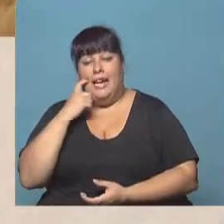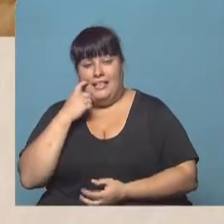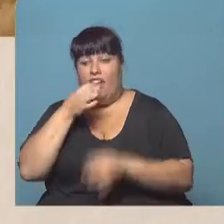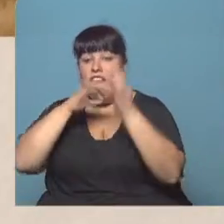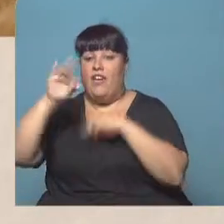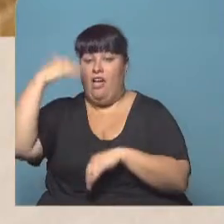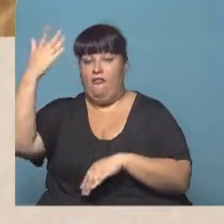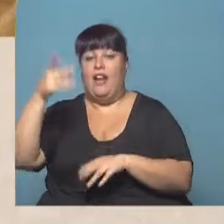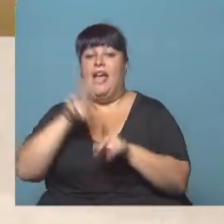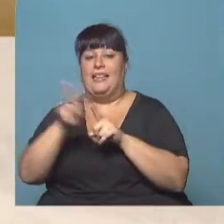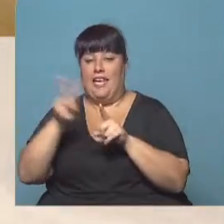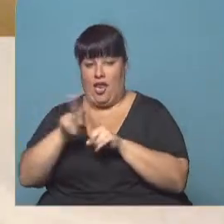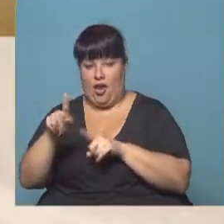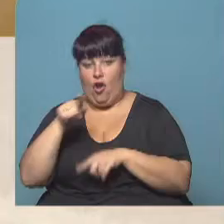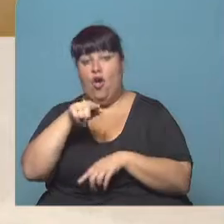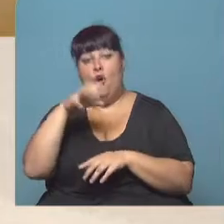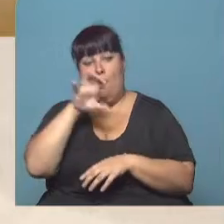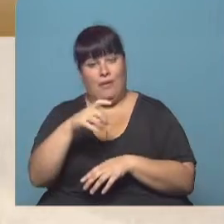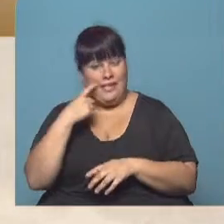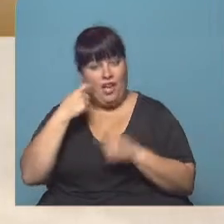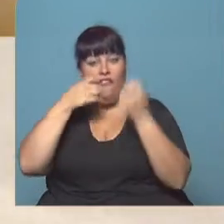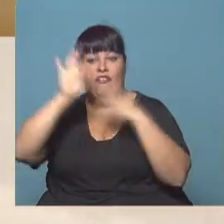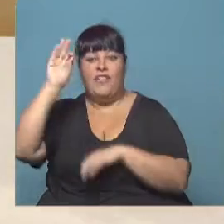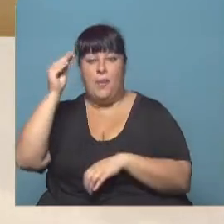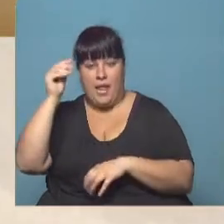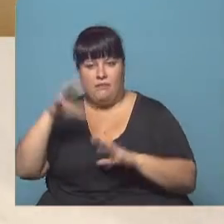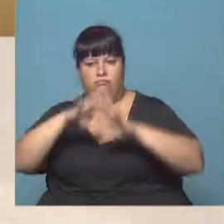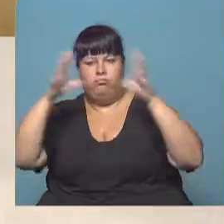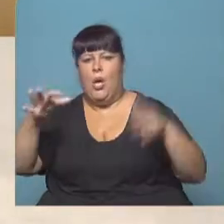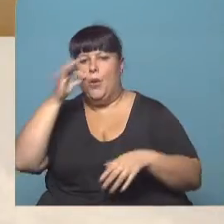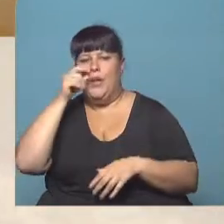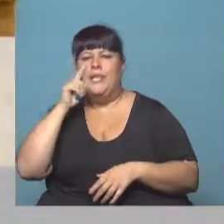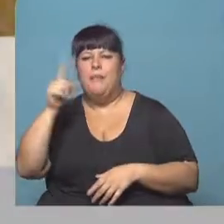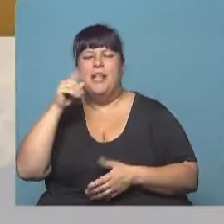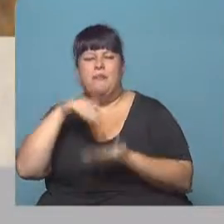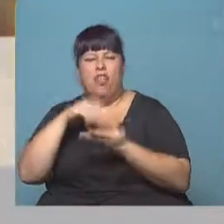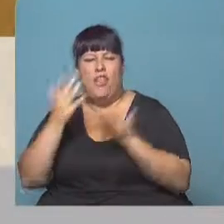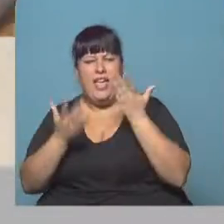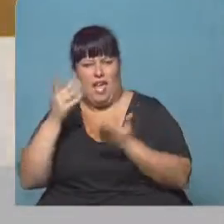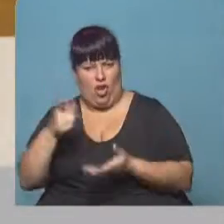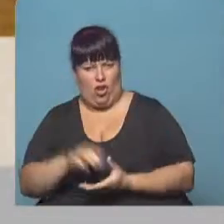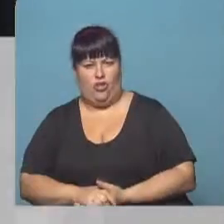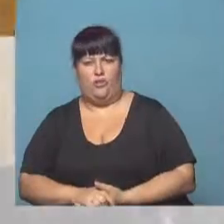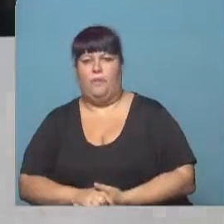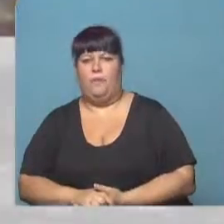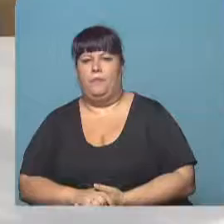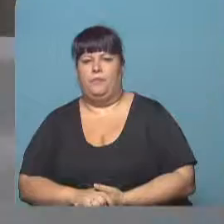Entre Ríos exporta trigo. La provincia enviará a Brasil un cargamento con 20.000 toneladas.